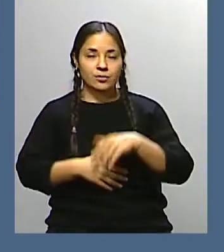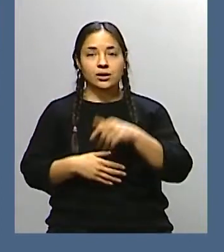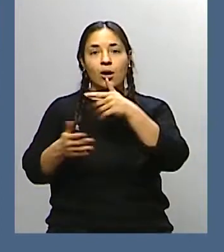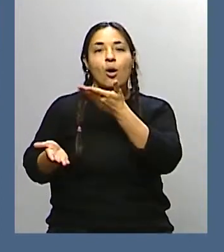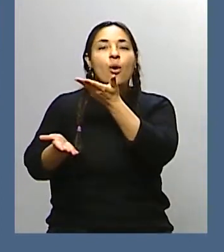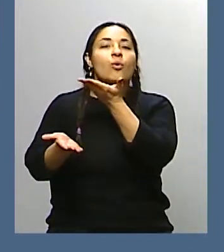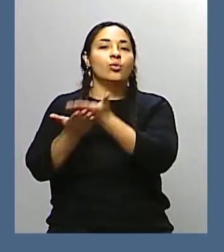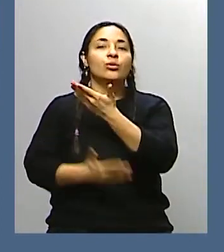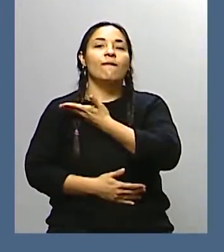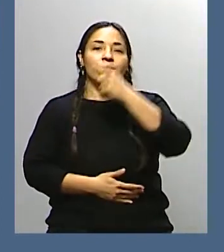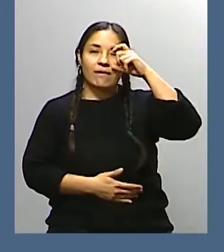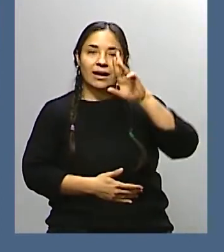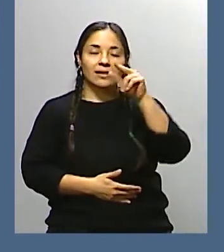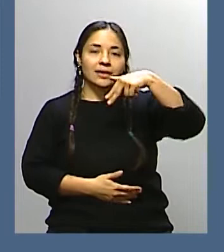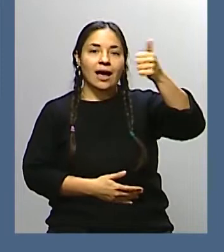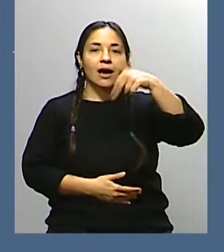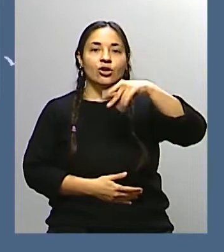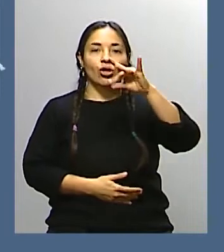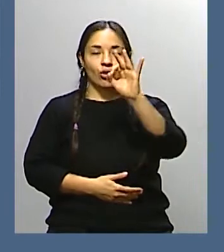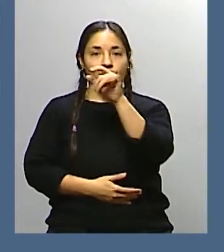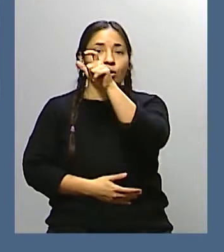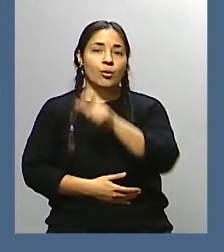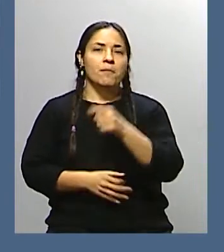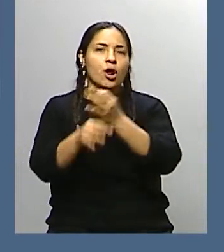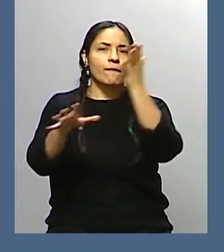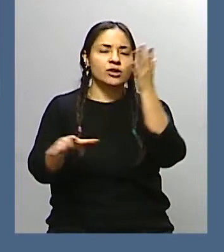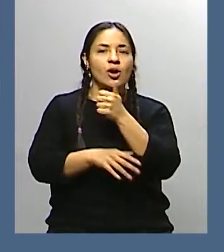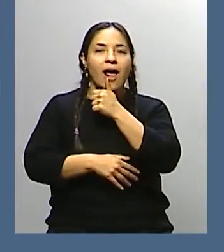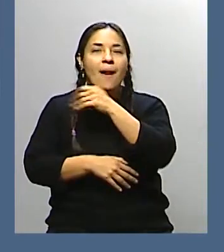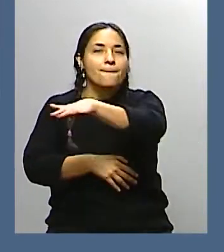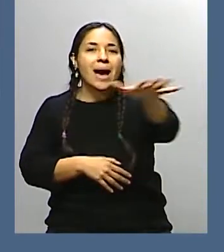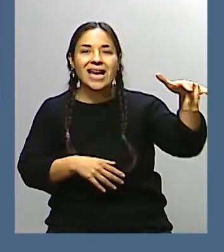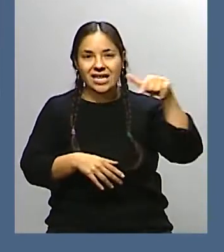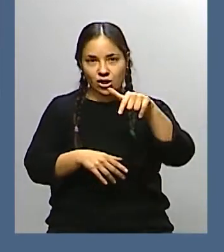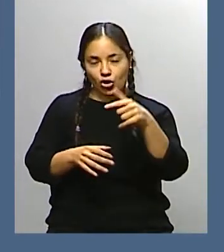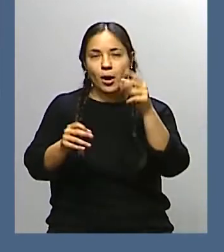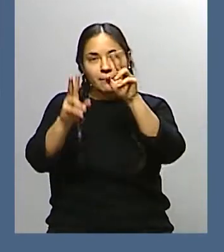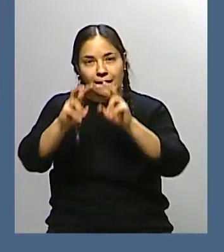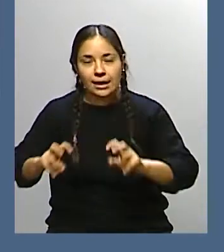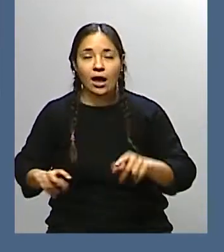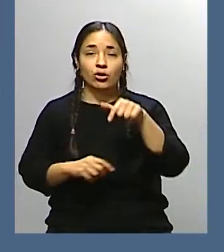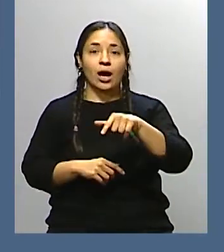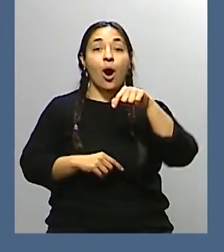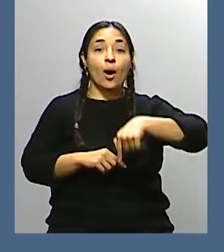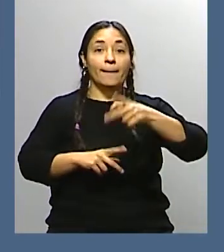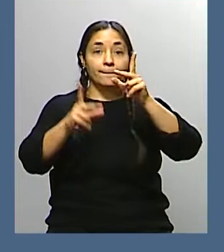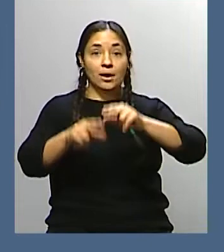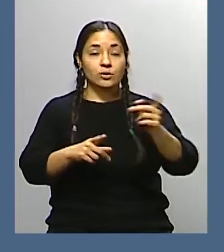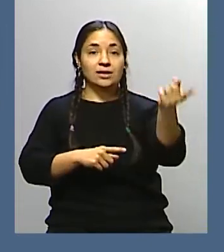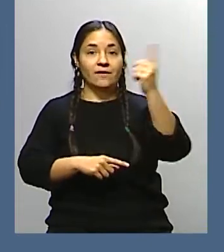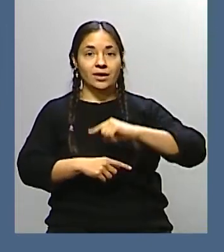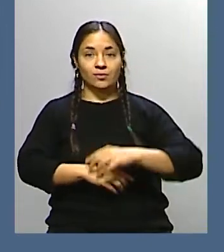Fernando Trujillo desde Colombia, biólogo marino que está como invitado en esta edición de Chat Internacional. Vamos a una pausa, enseguida